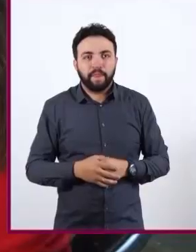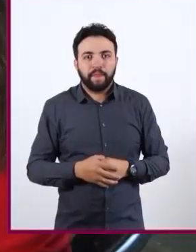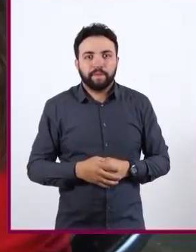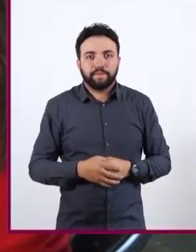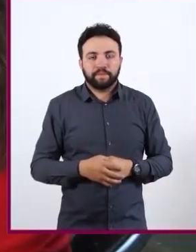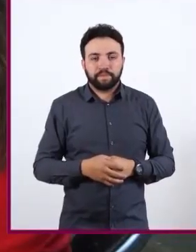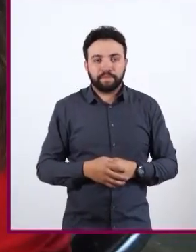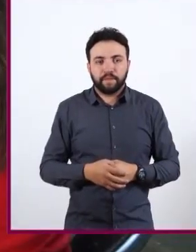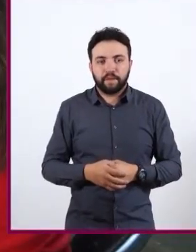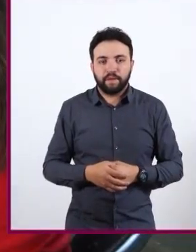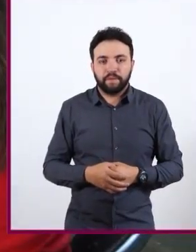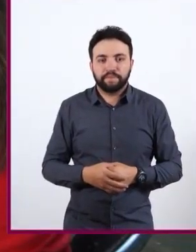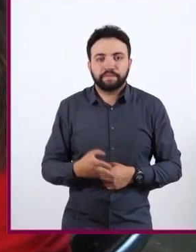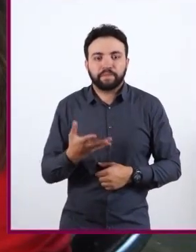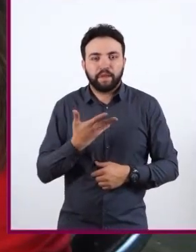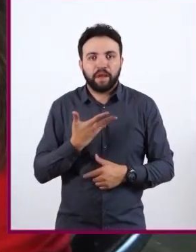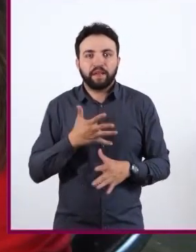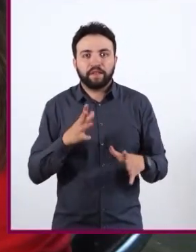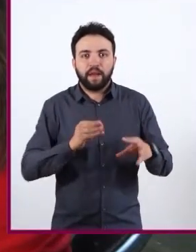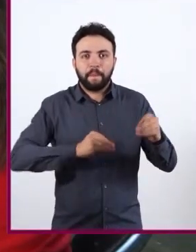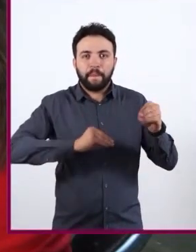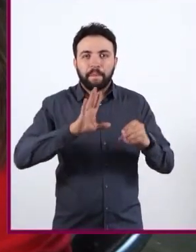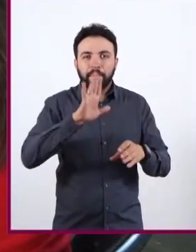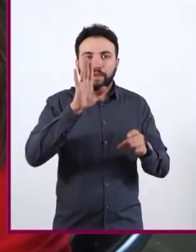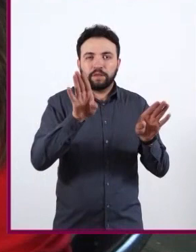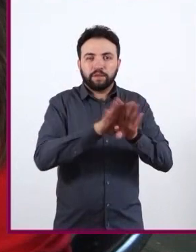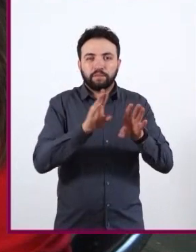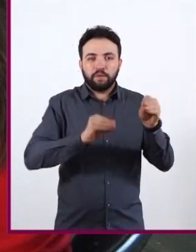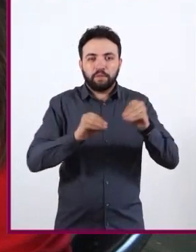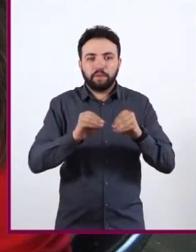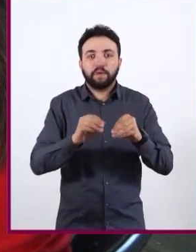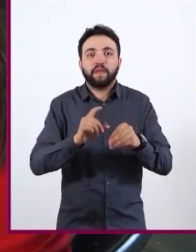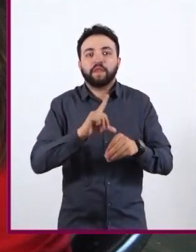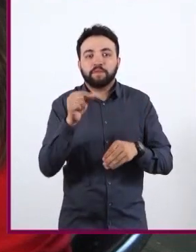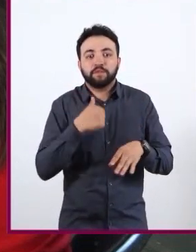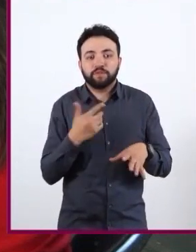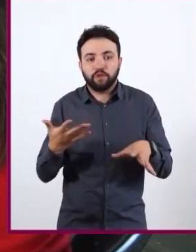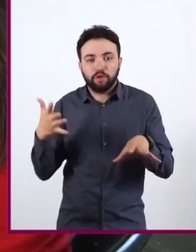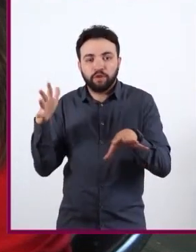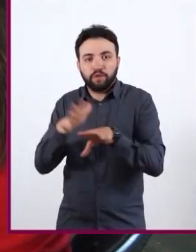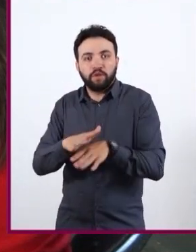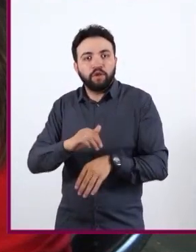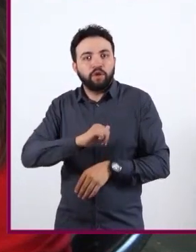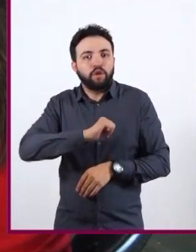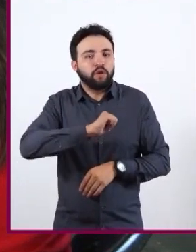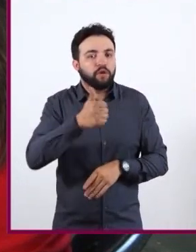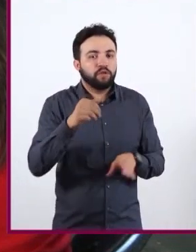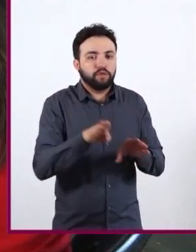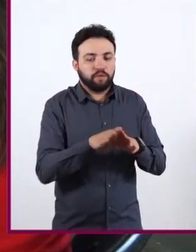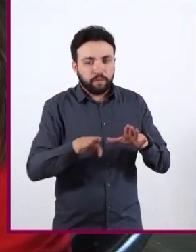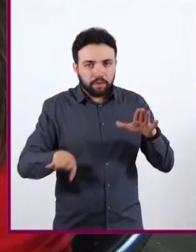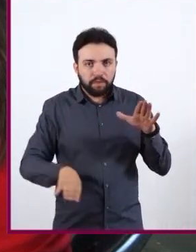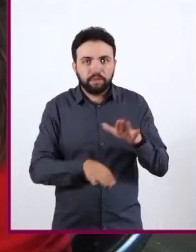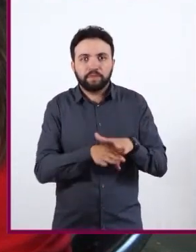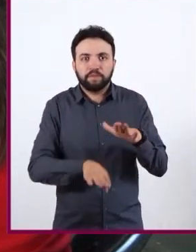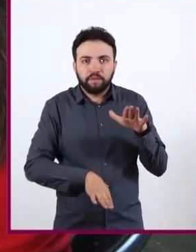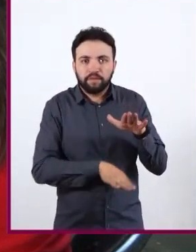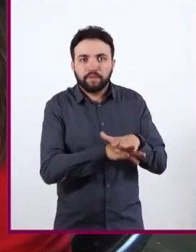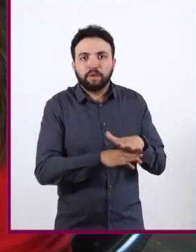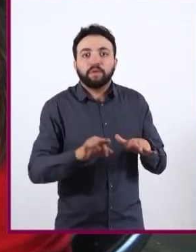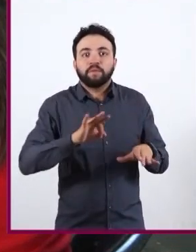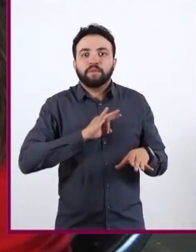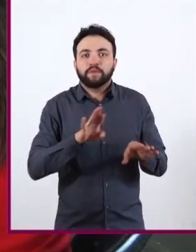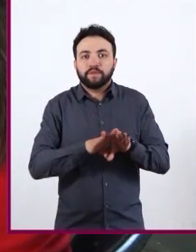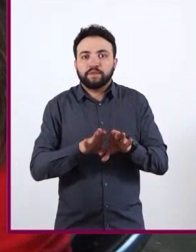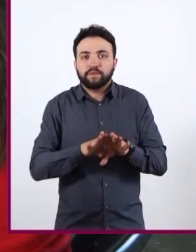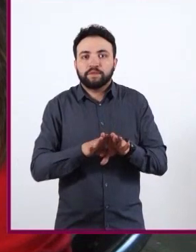La manera ya tiene movimiento. Y si eso lo combino, ahorita vamos a ver con más plantillas,